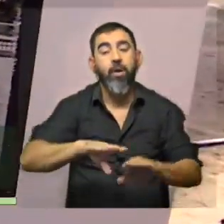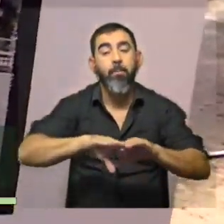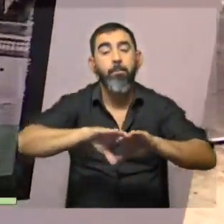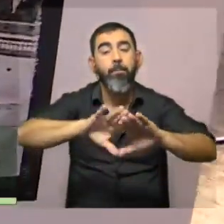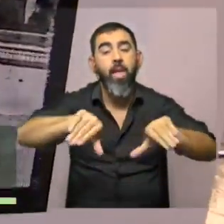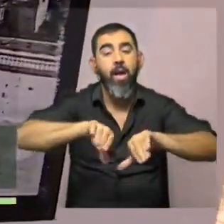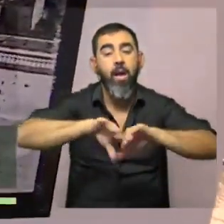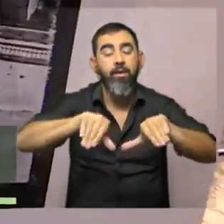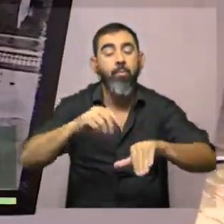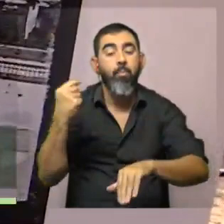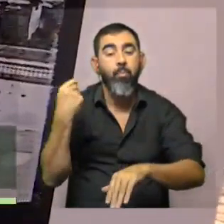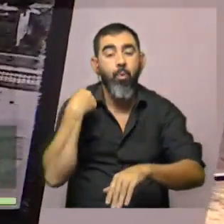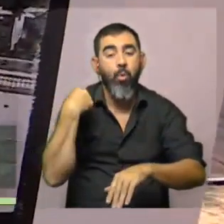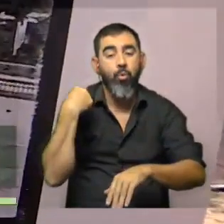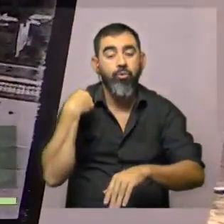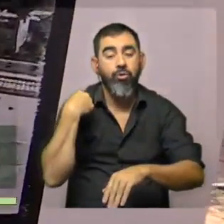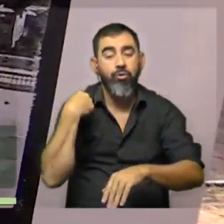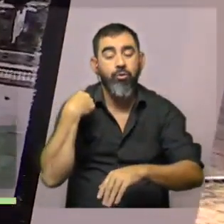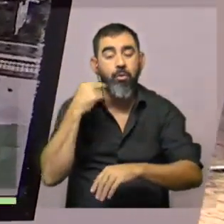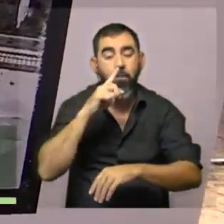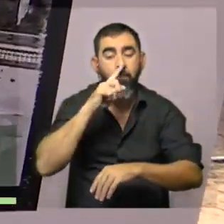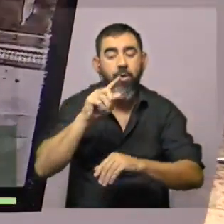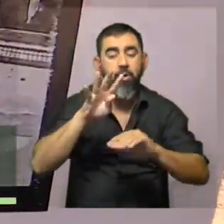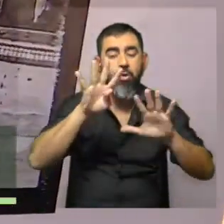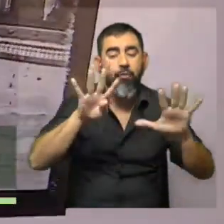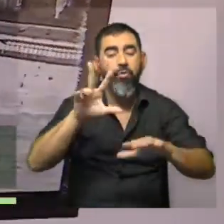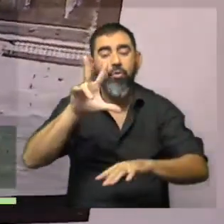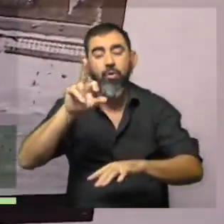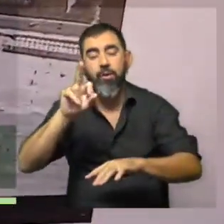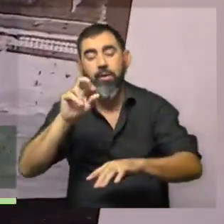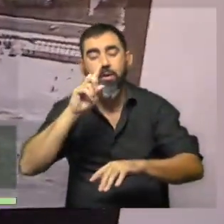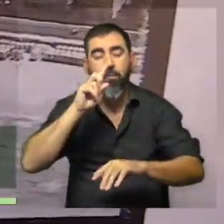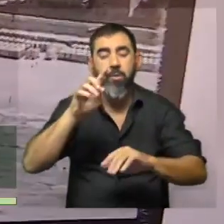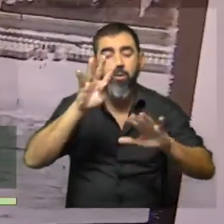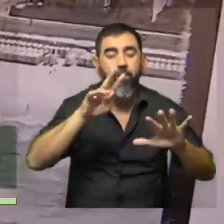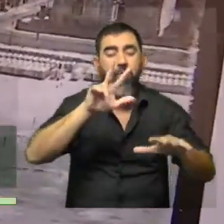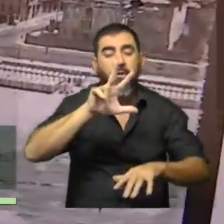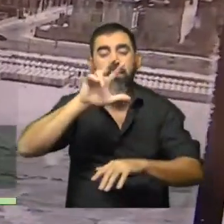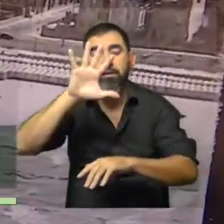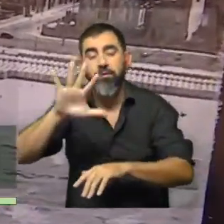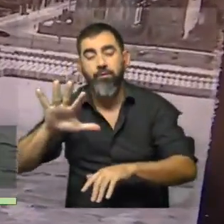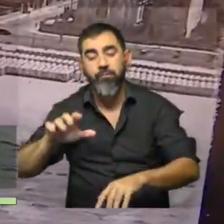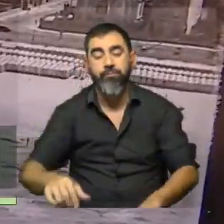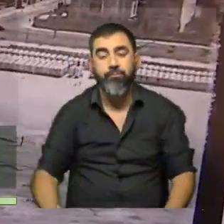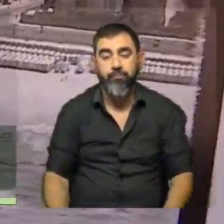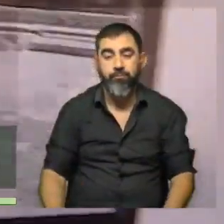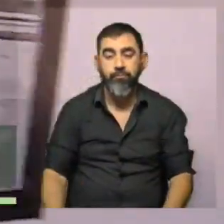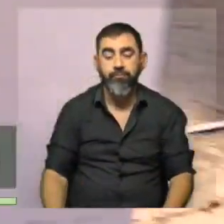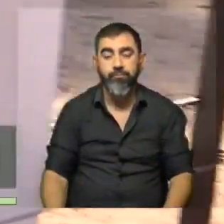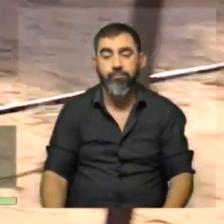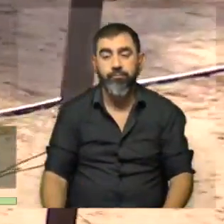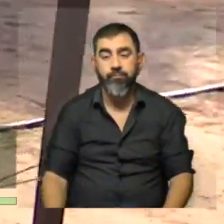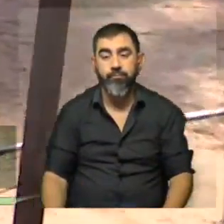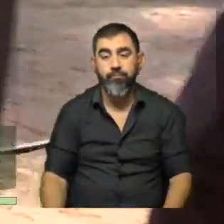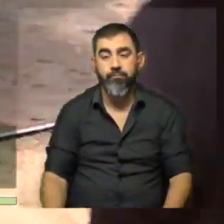de El Barrio pocito allá entre los años 1930 y 1935 y vamos a cerrar con una particular